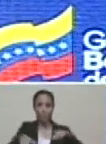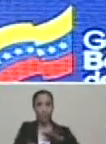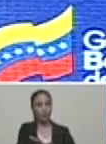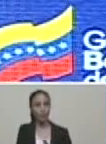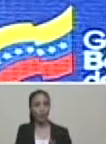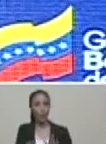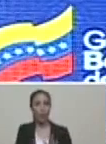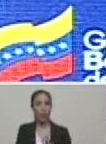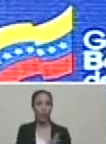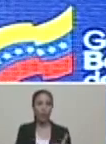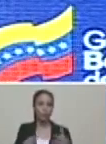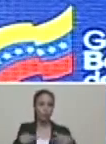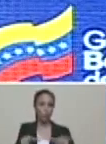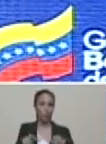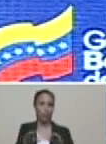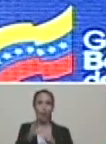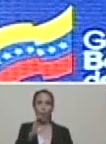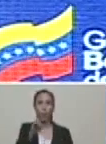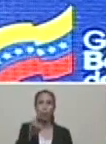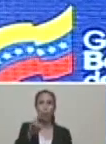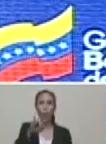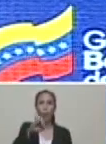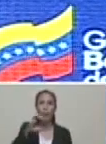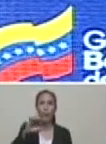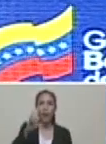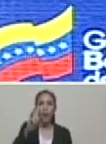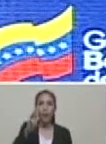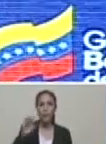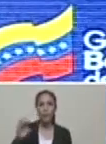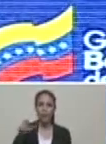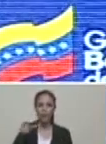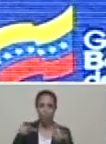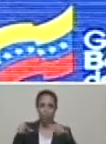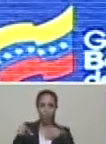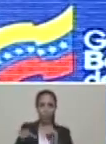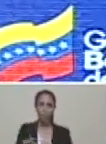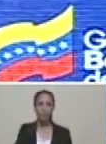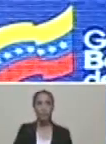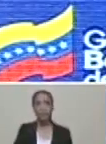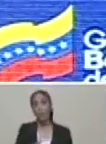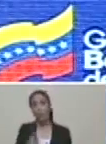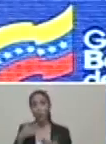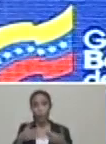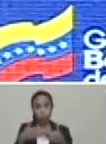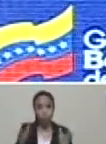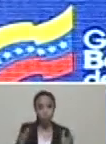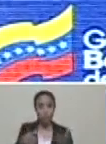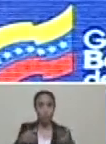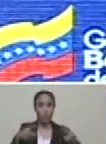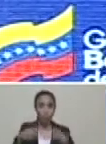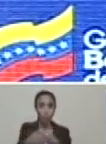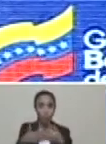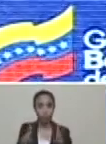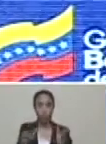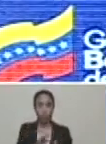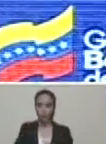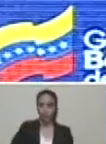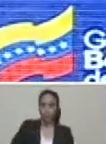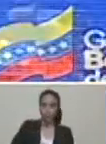de parto humanizado. Mamá Barbina Blanco, Barbina Blanco, Aristóbulo, fue tu partera,